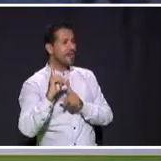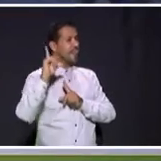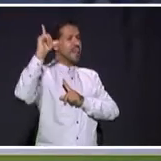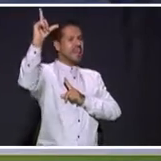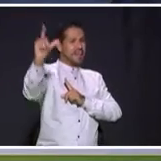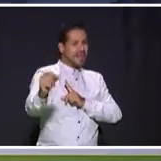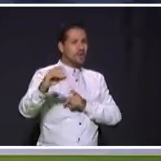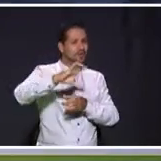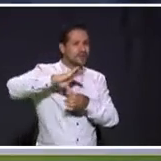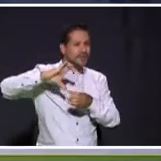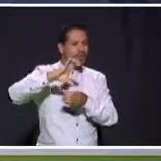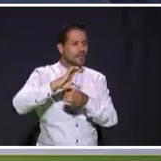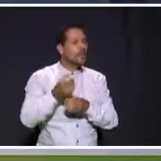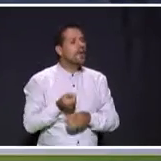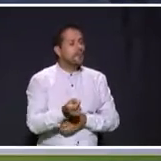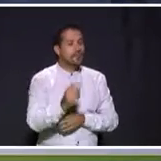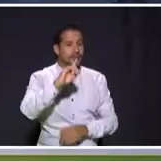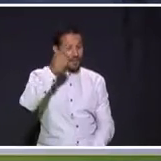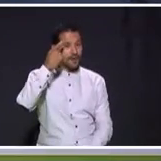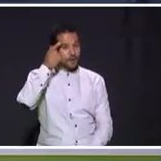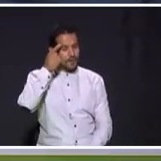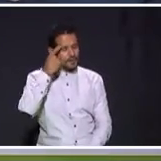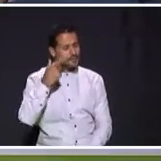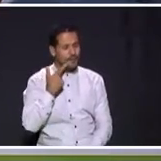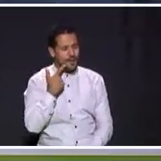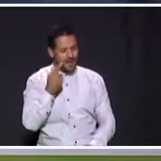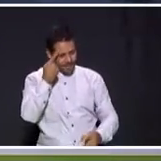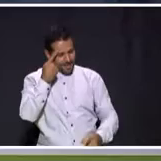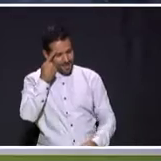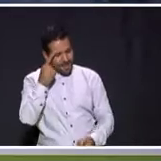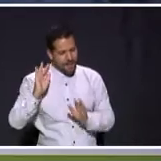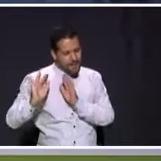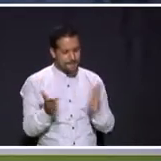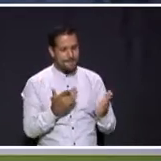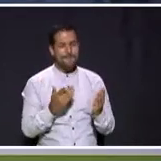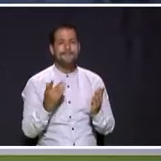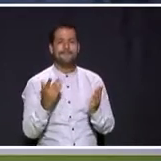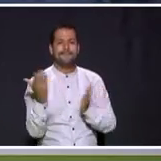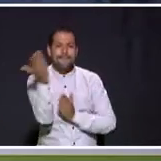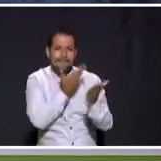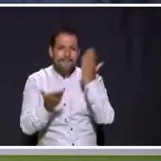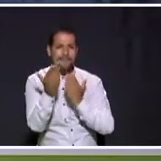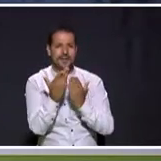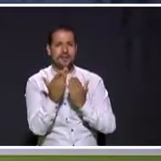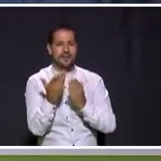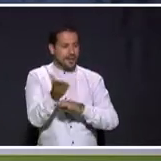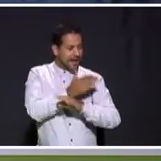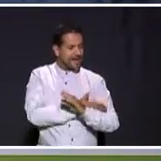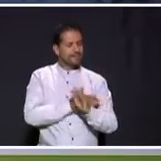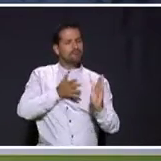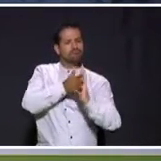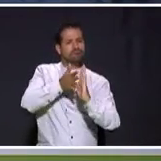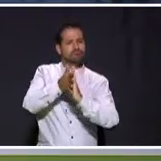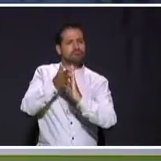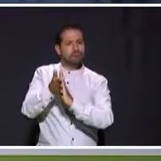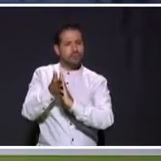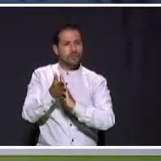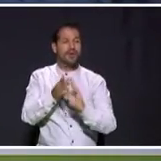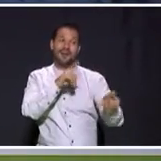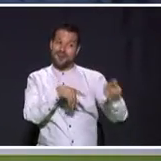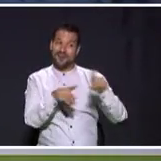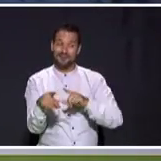desde la próxima gobernación de antioquia se planean hacer unas mega obras bastante importantes como las que usted acaba de mencionar pero todavía hay municipios que